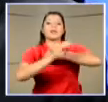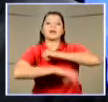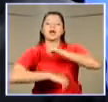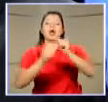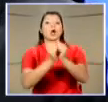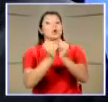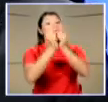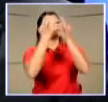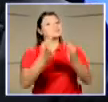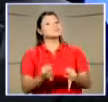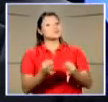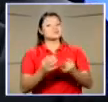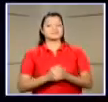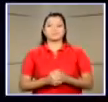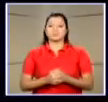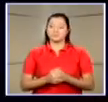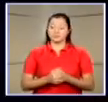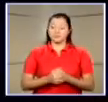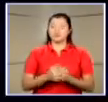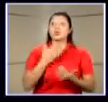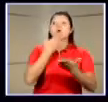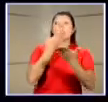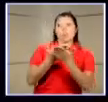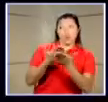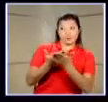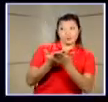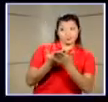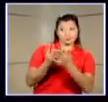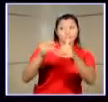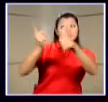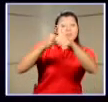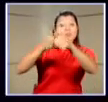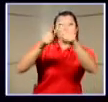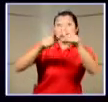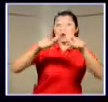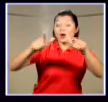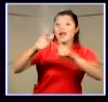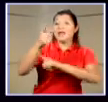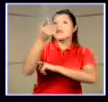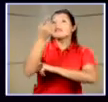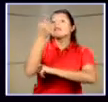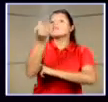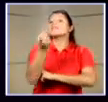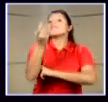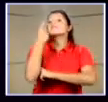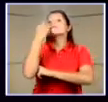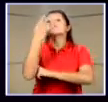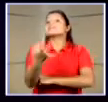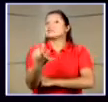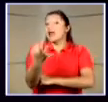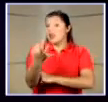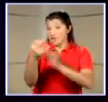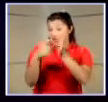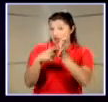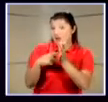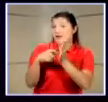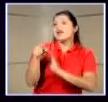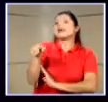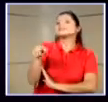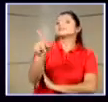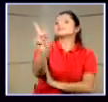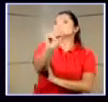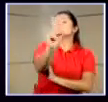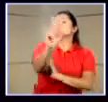que nos parece que hay que hacer. En primer lugar, el tema del déficit fiscal no es un asunto neutro, es un asunto eminentemente político y